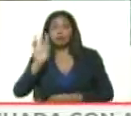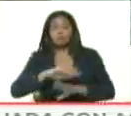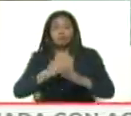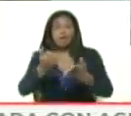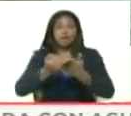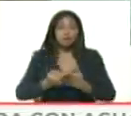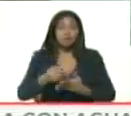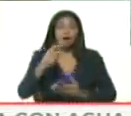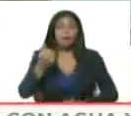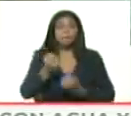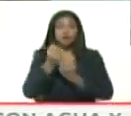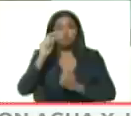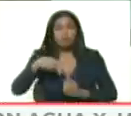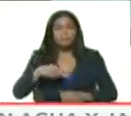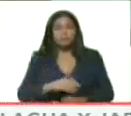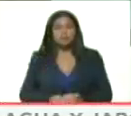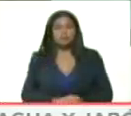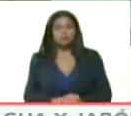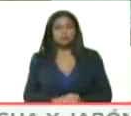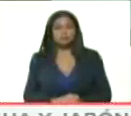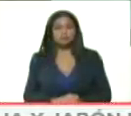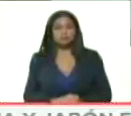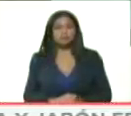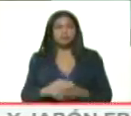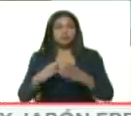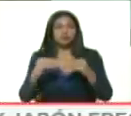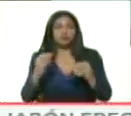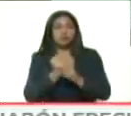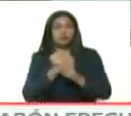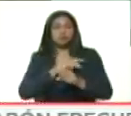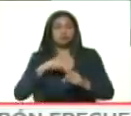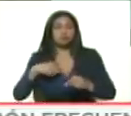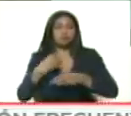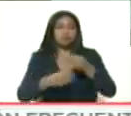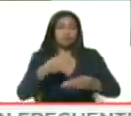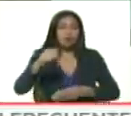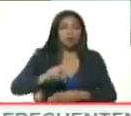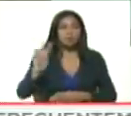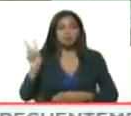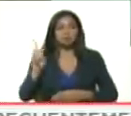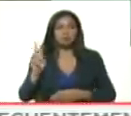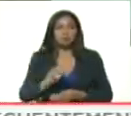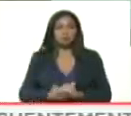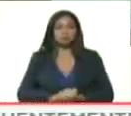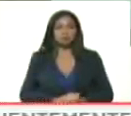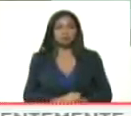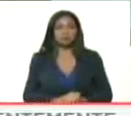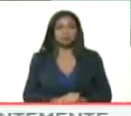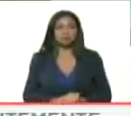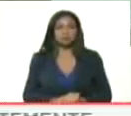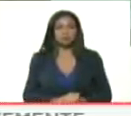y apoyo en todo el trabajo que hemos hecho en Venezuela.